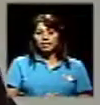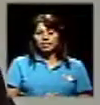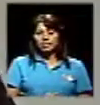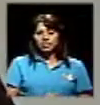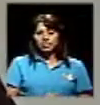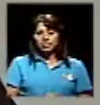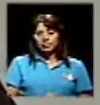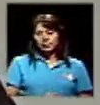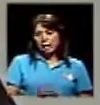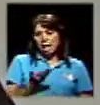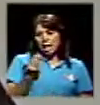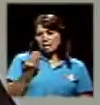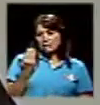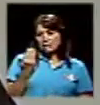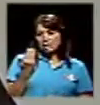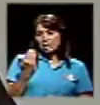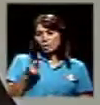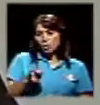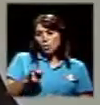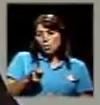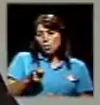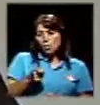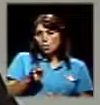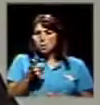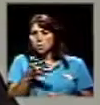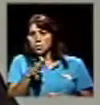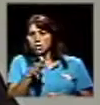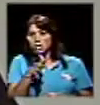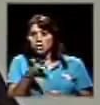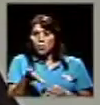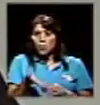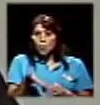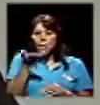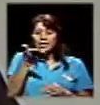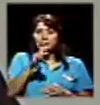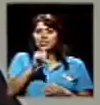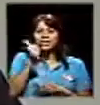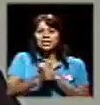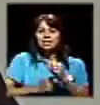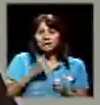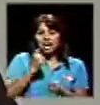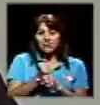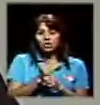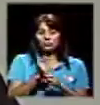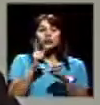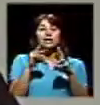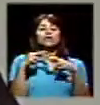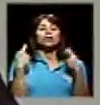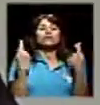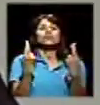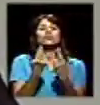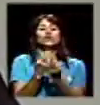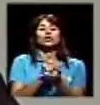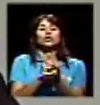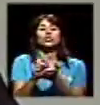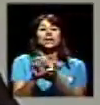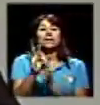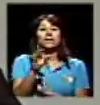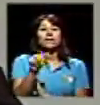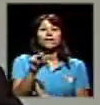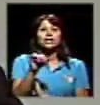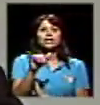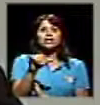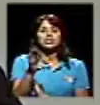un poquito más de 10 años, en la reunión de San Francisco, de la Asociación Internacional de Economía de la